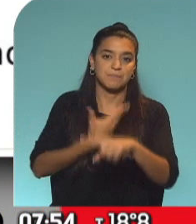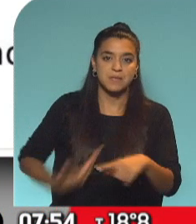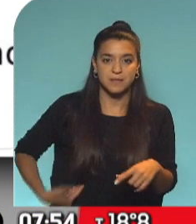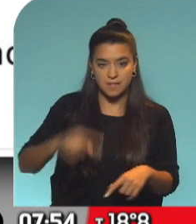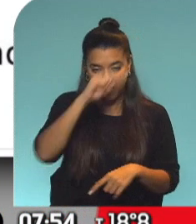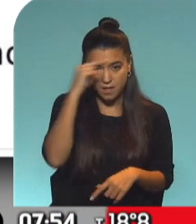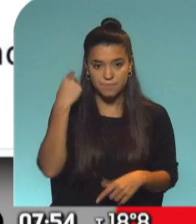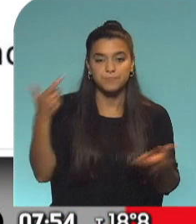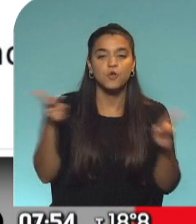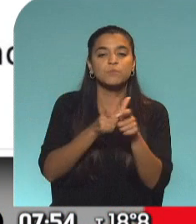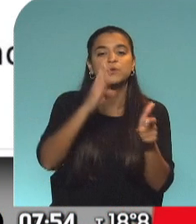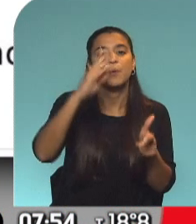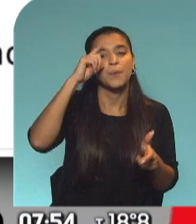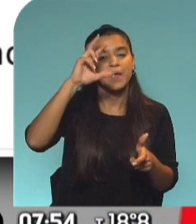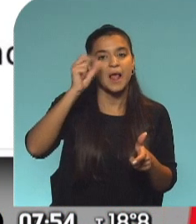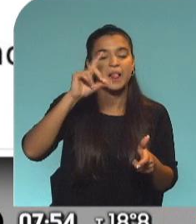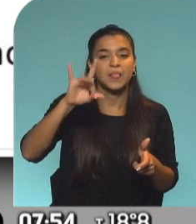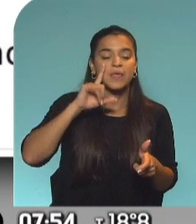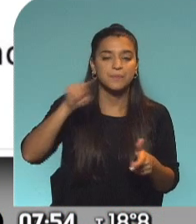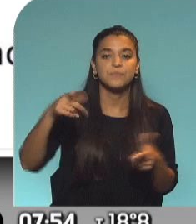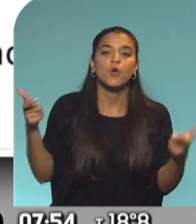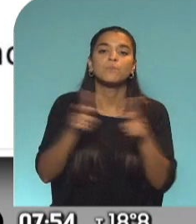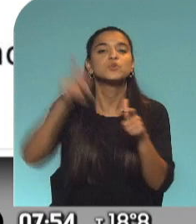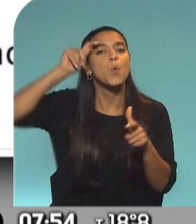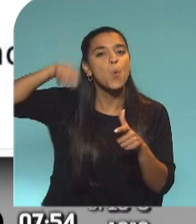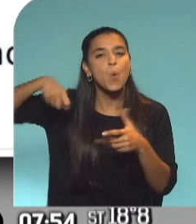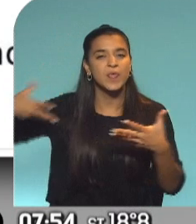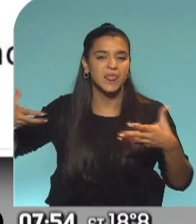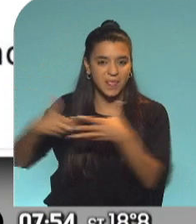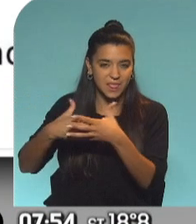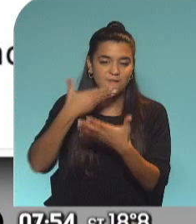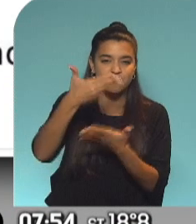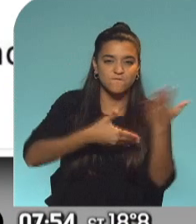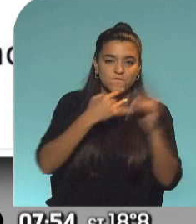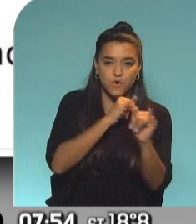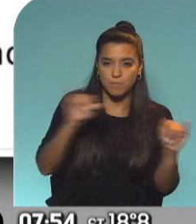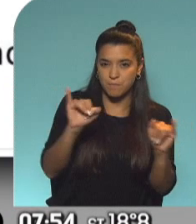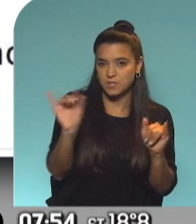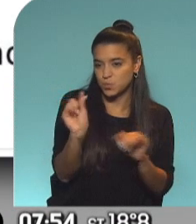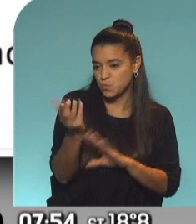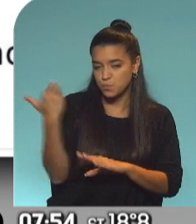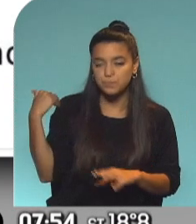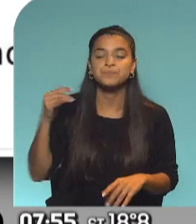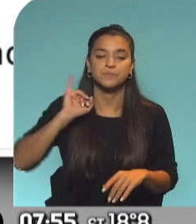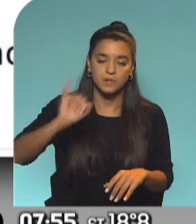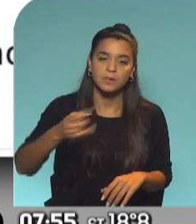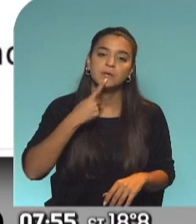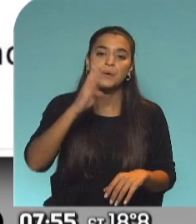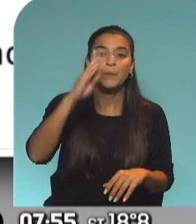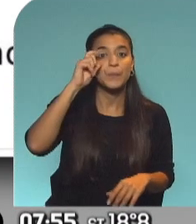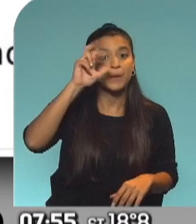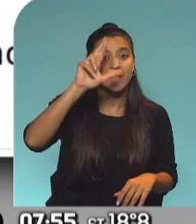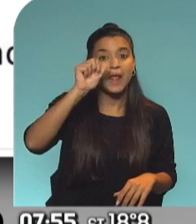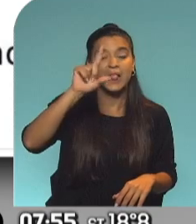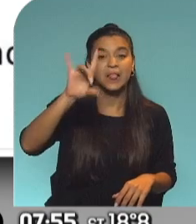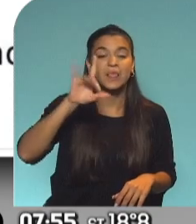nación la comisión herald y hace referencia a elisa carrió a la comisión de juristas crecer en las últimas subastas es para destacar la compra y carlos